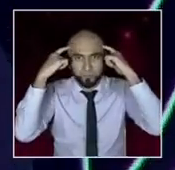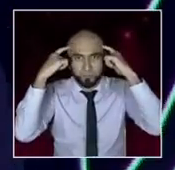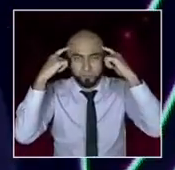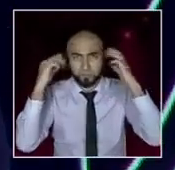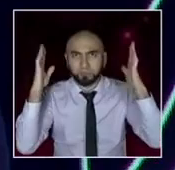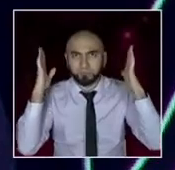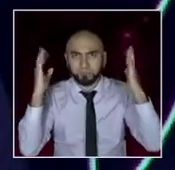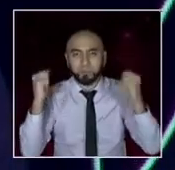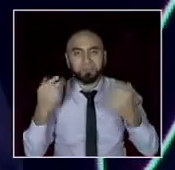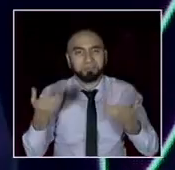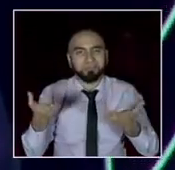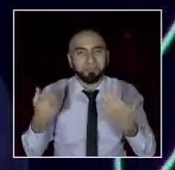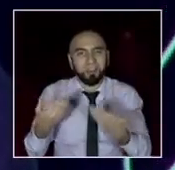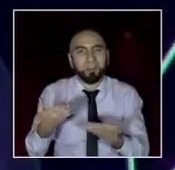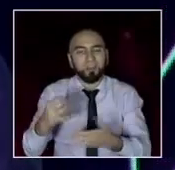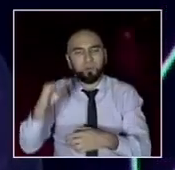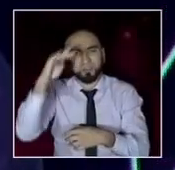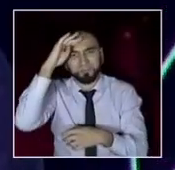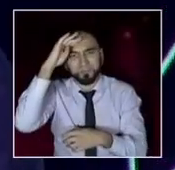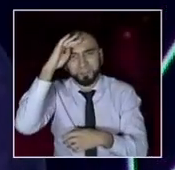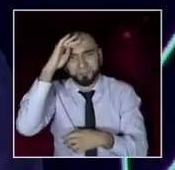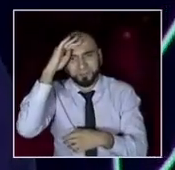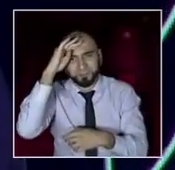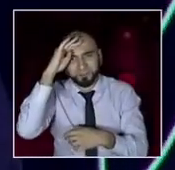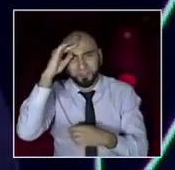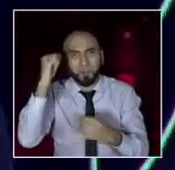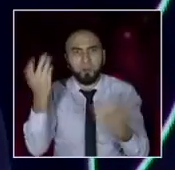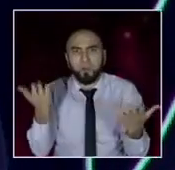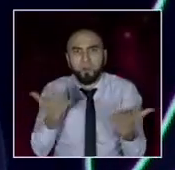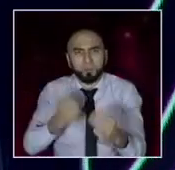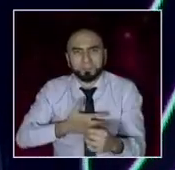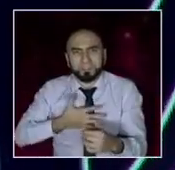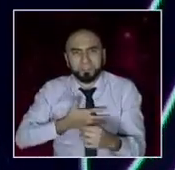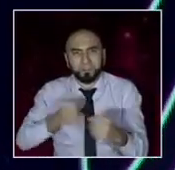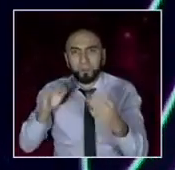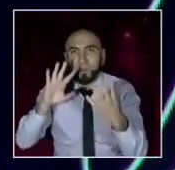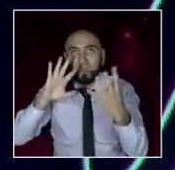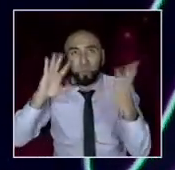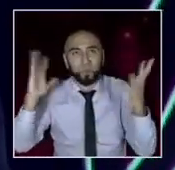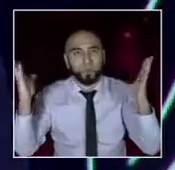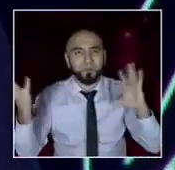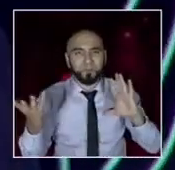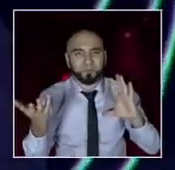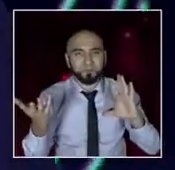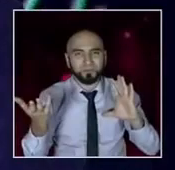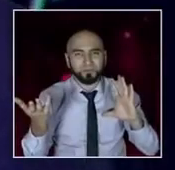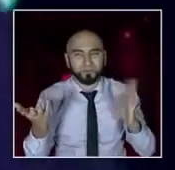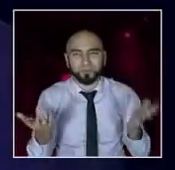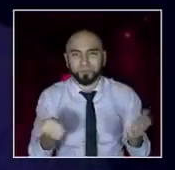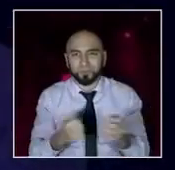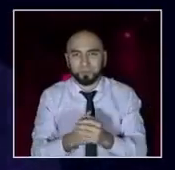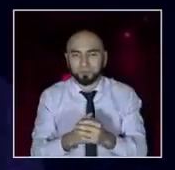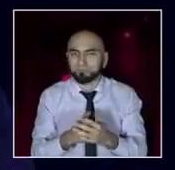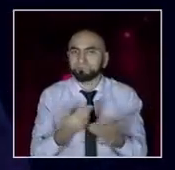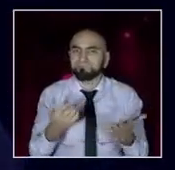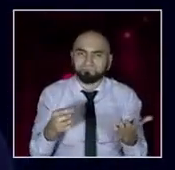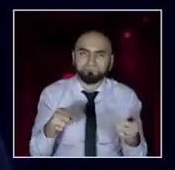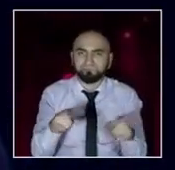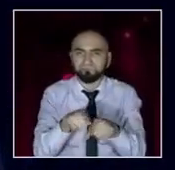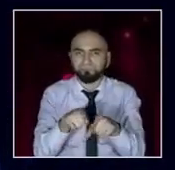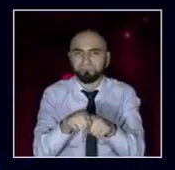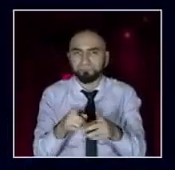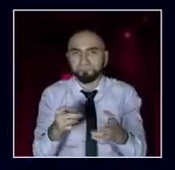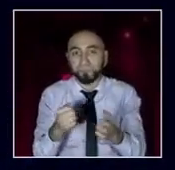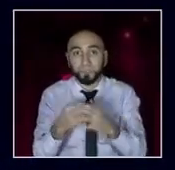nos da esta experiencia del mundo y del universo y de nuestro ser. De alguna forma, en nuestros cerebros, la